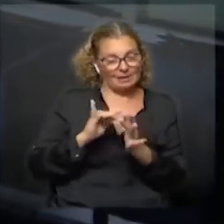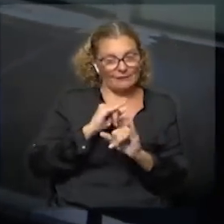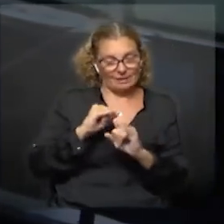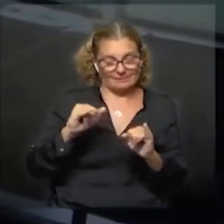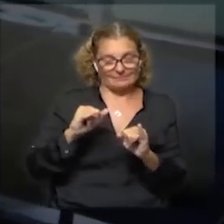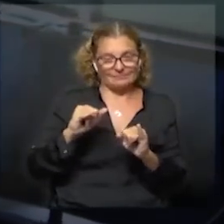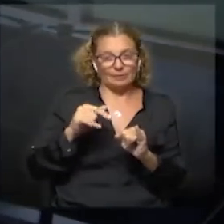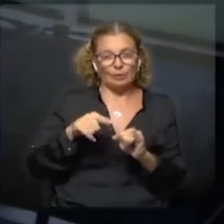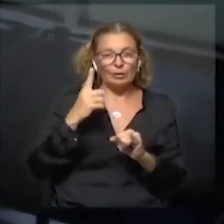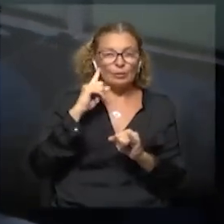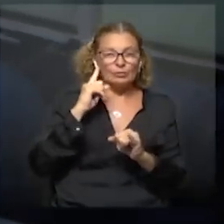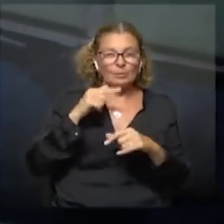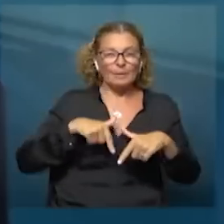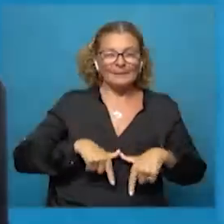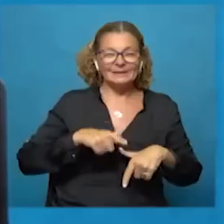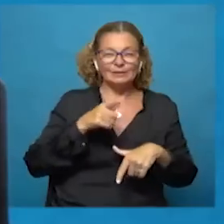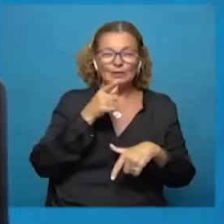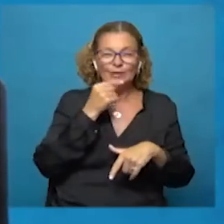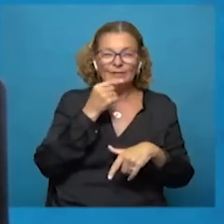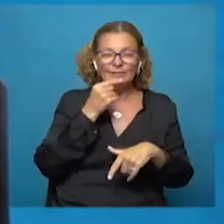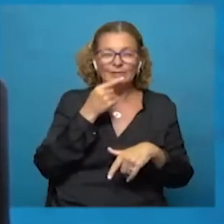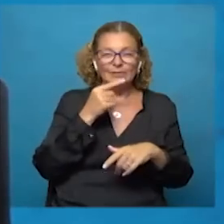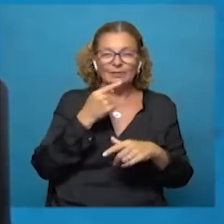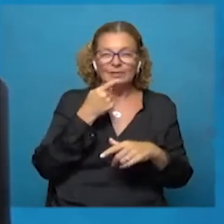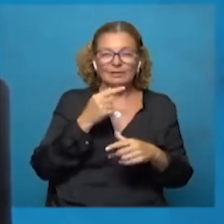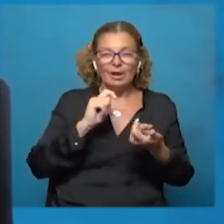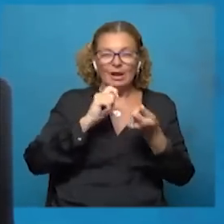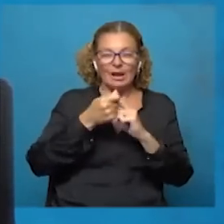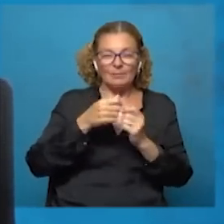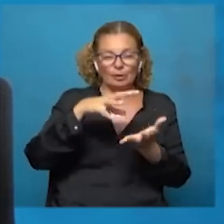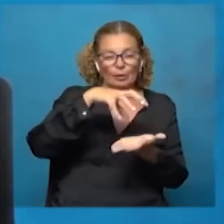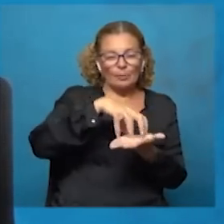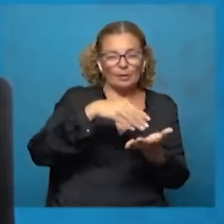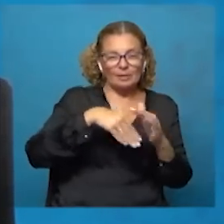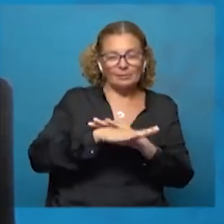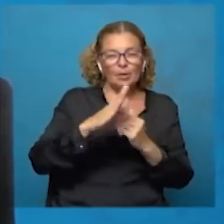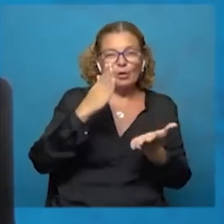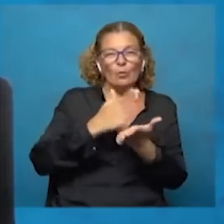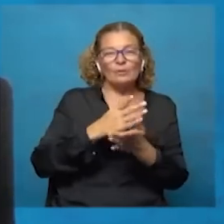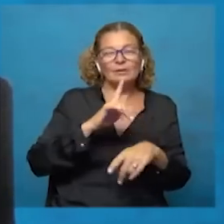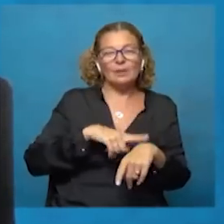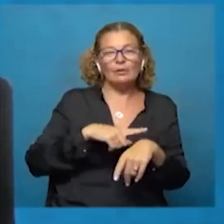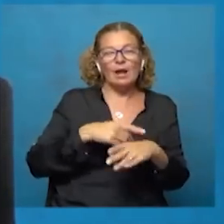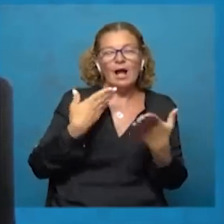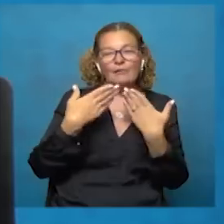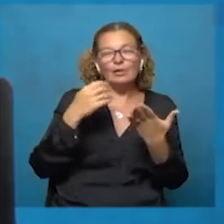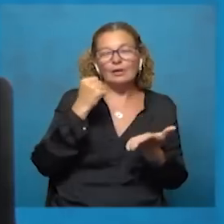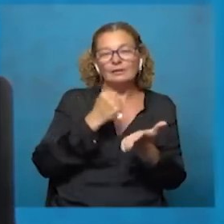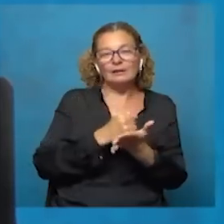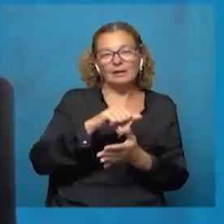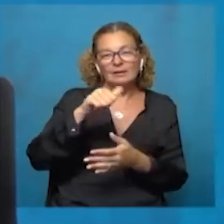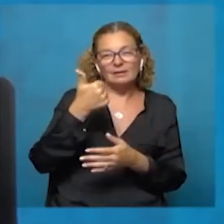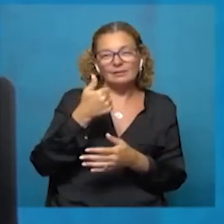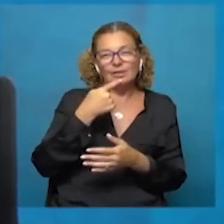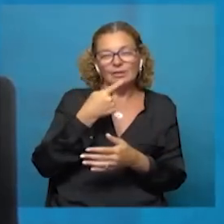no ahí escuchábamos al ministro Hebert anunciar entre otras cosas los cambios no en la cúpula policial que se dieron las últimas horas él habló de garantizar el éxito